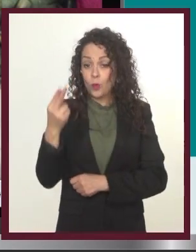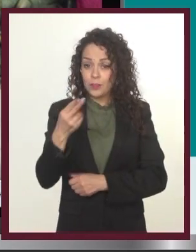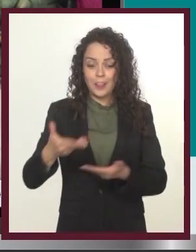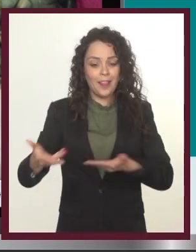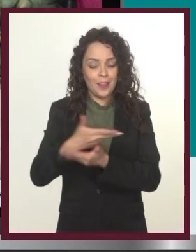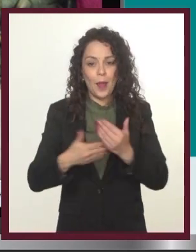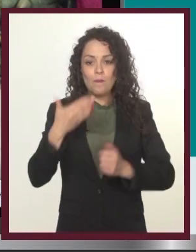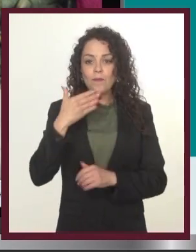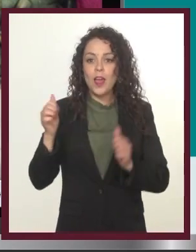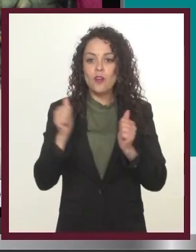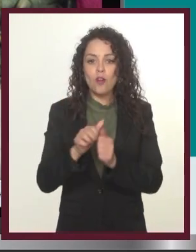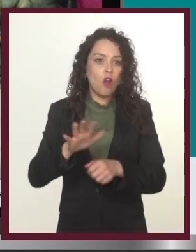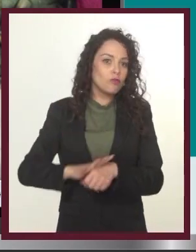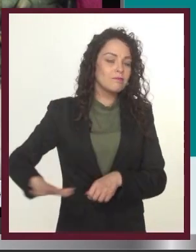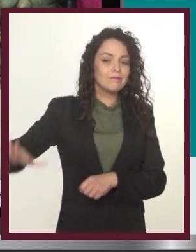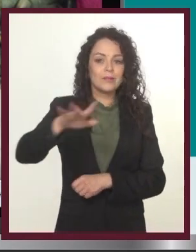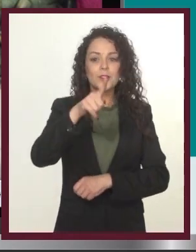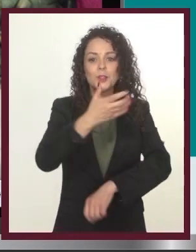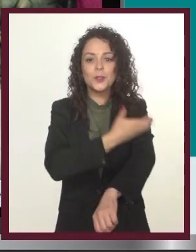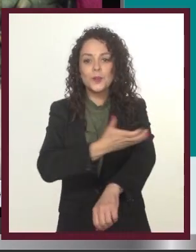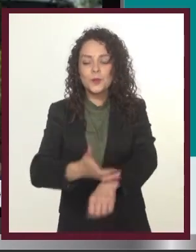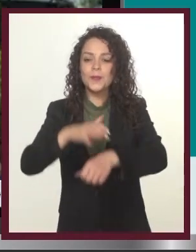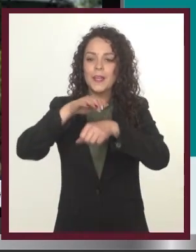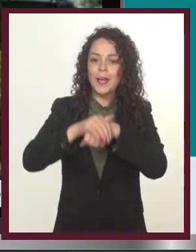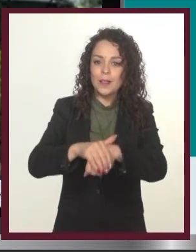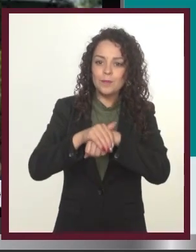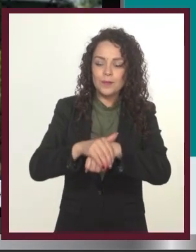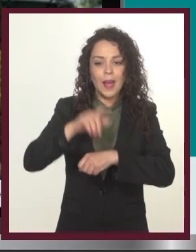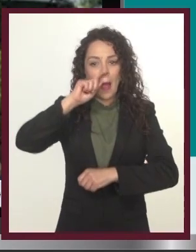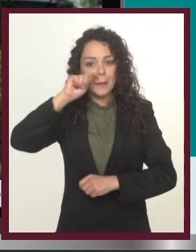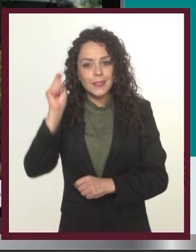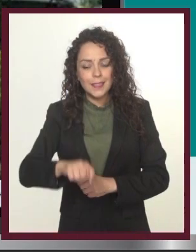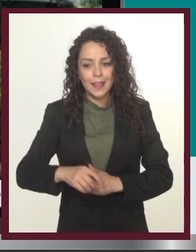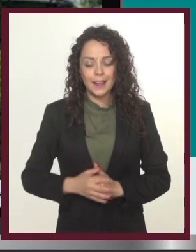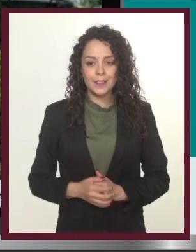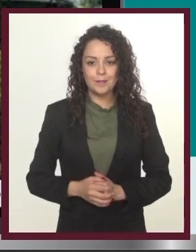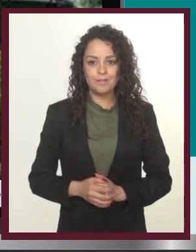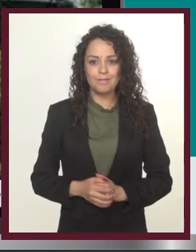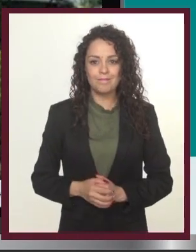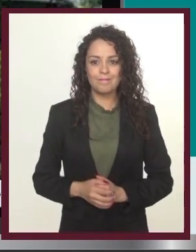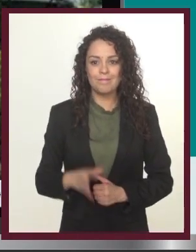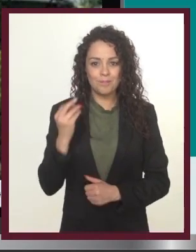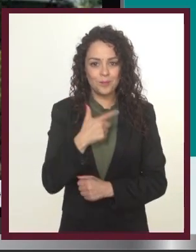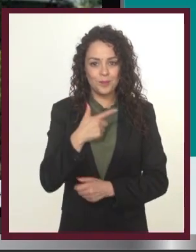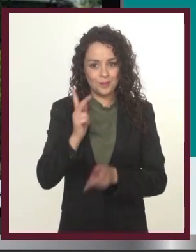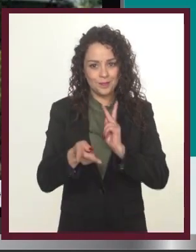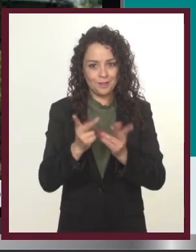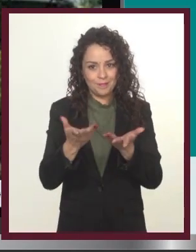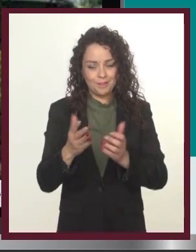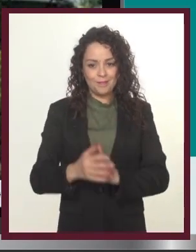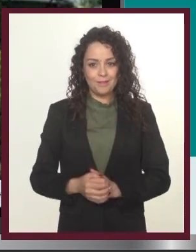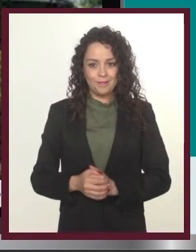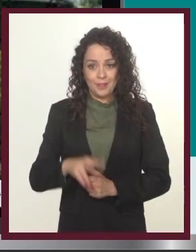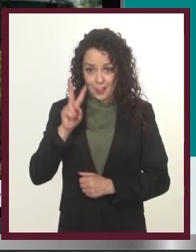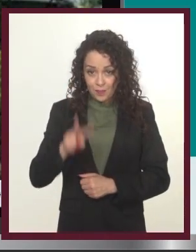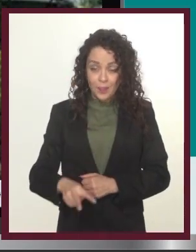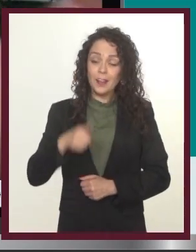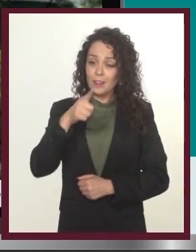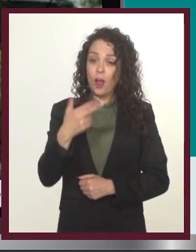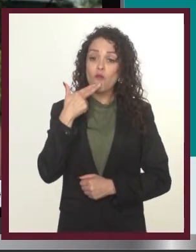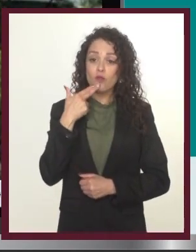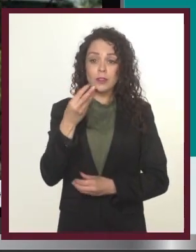van a compartir muy bien con todos sus colegas, amigos y amistades. Un placer platicar. Y